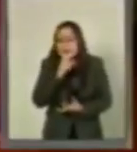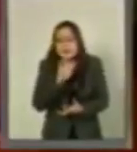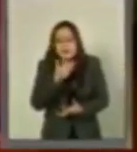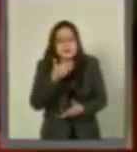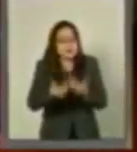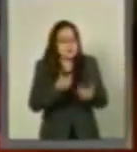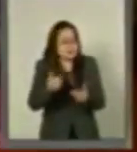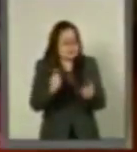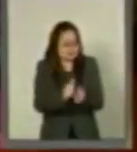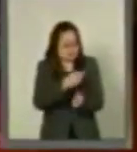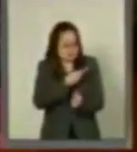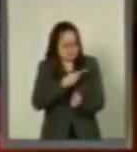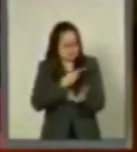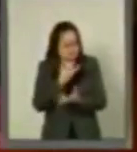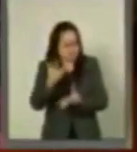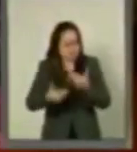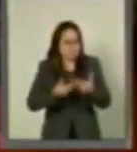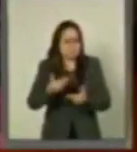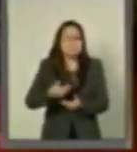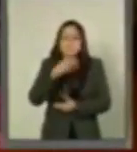como debe de ser.